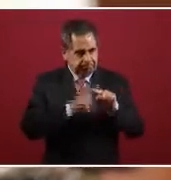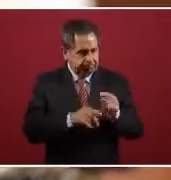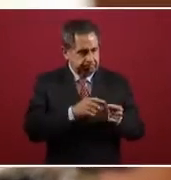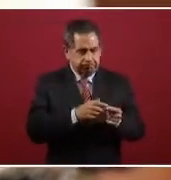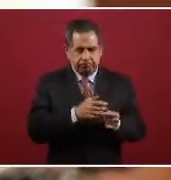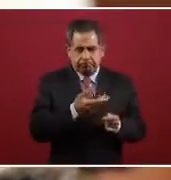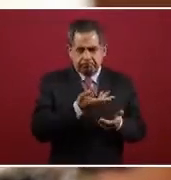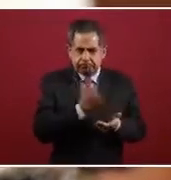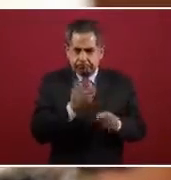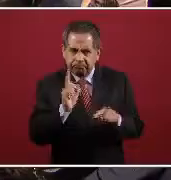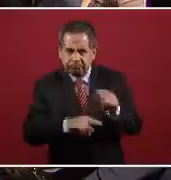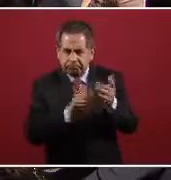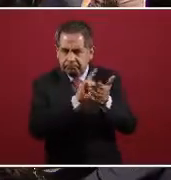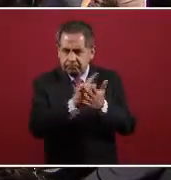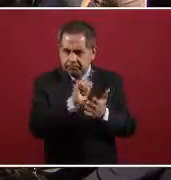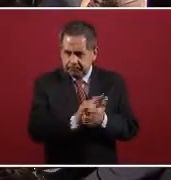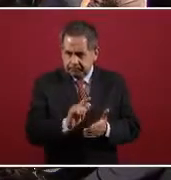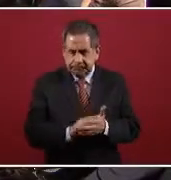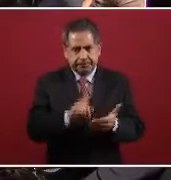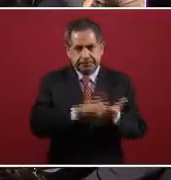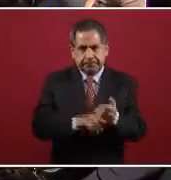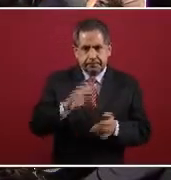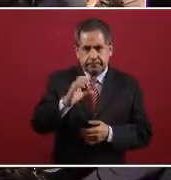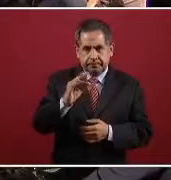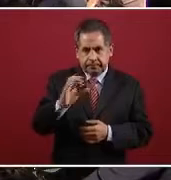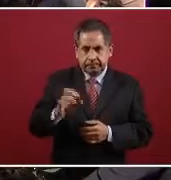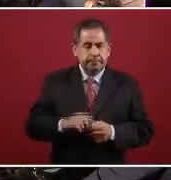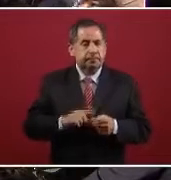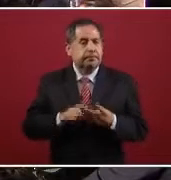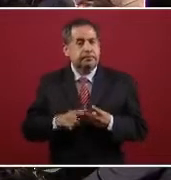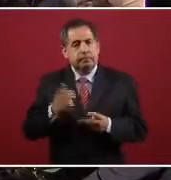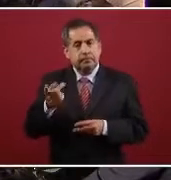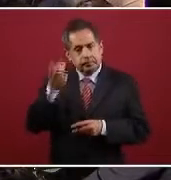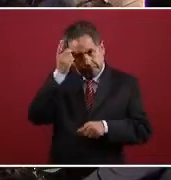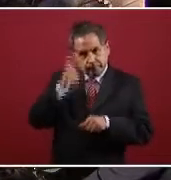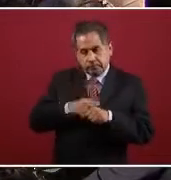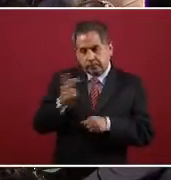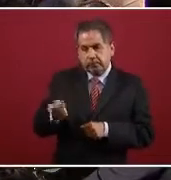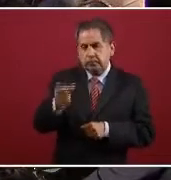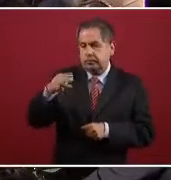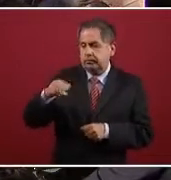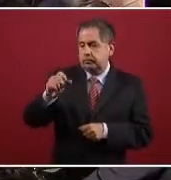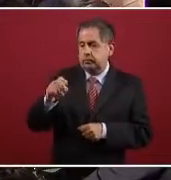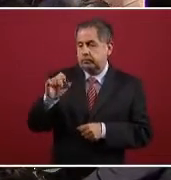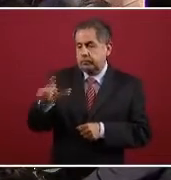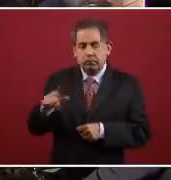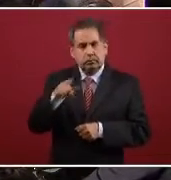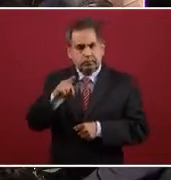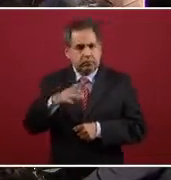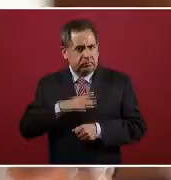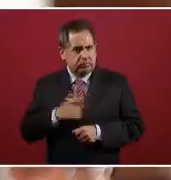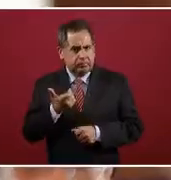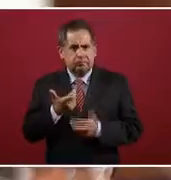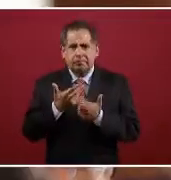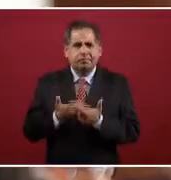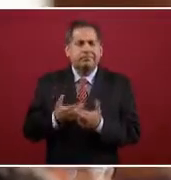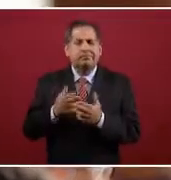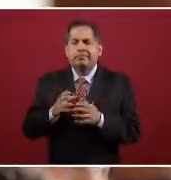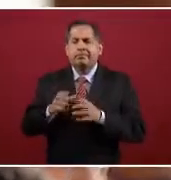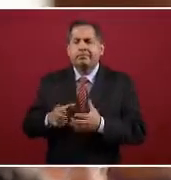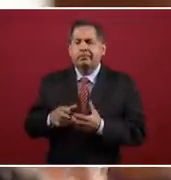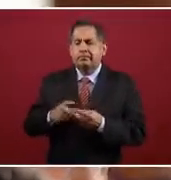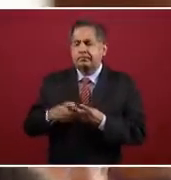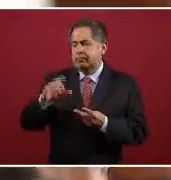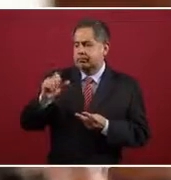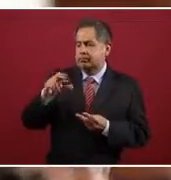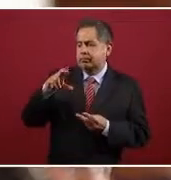Comisión Federal de Electricidad. Y preguntarle al director Bartlett cómo se recupera el dinero de los casos fortuitos, y Carlos